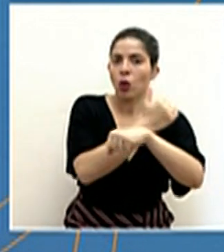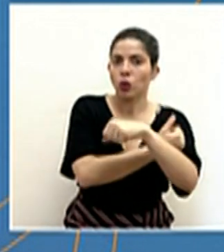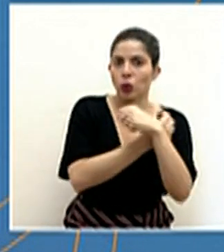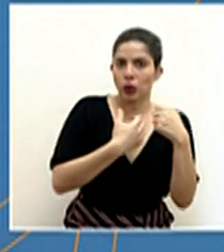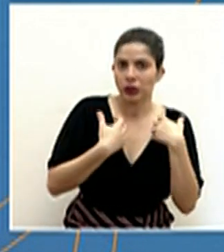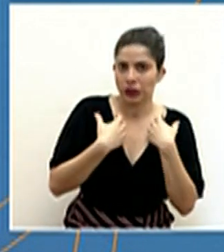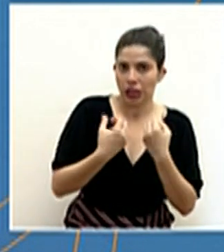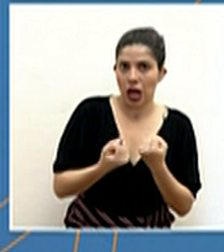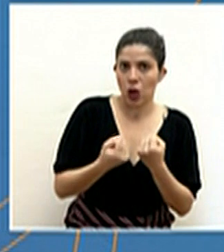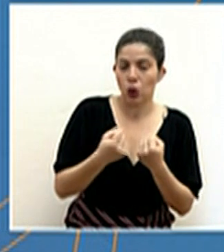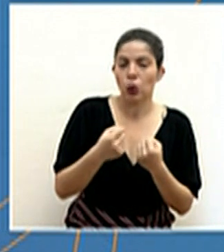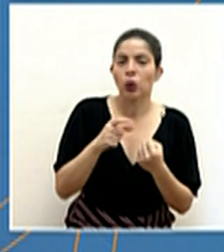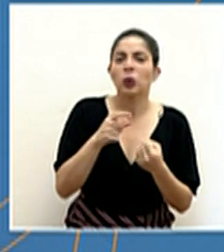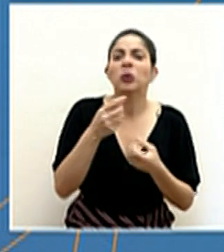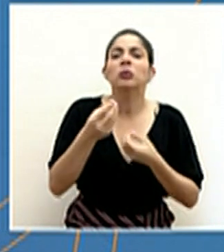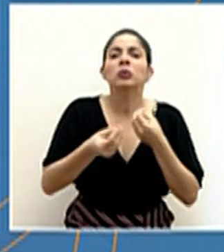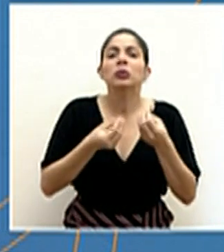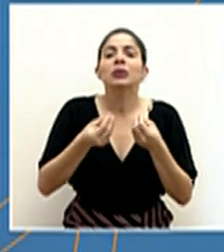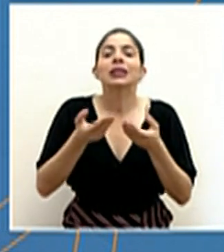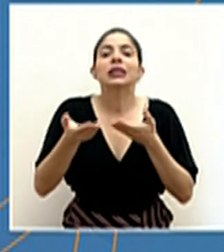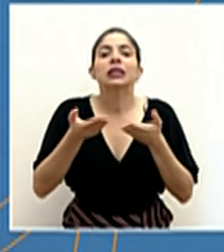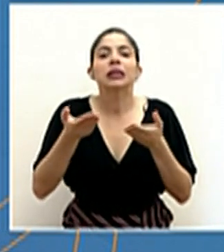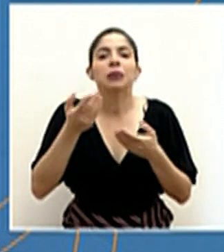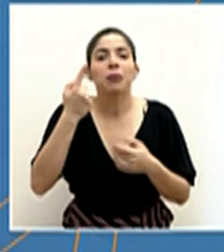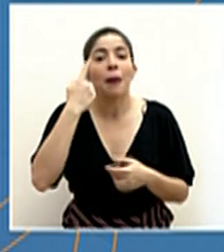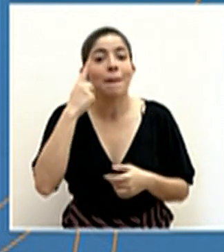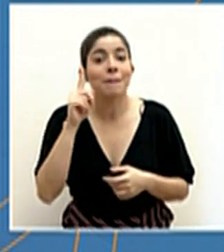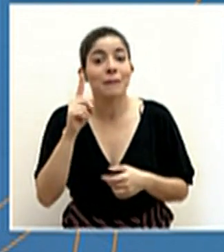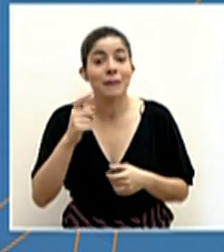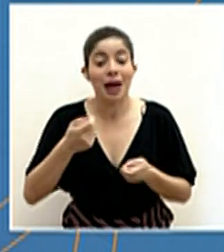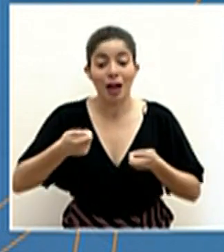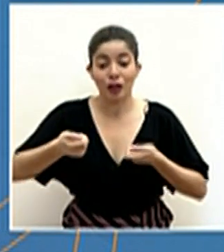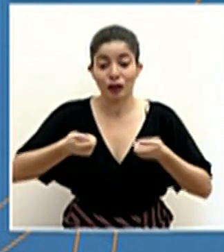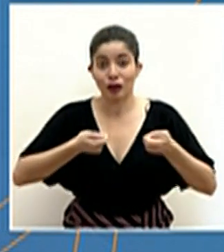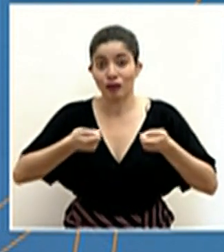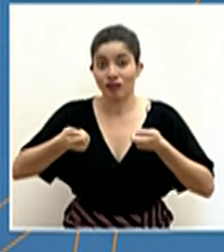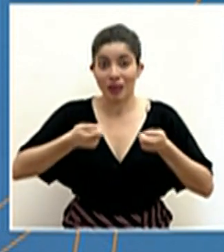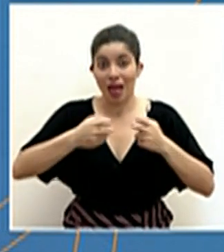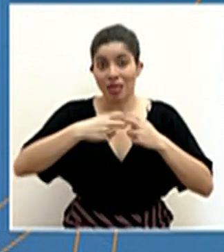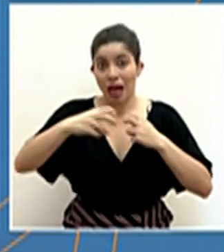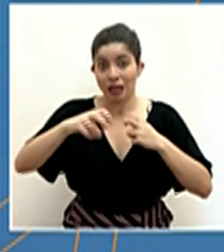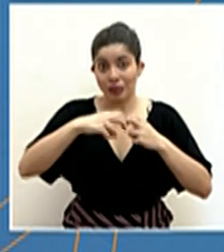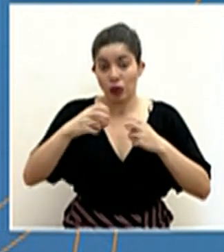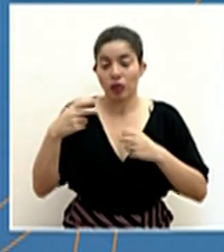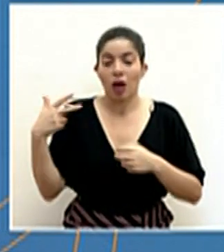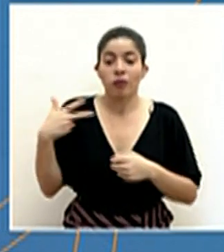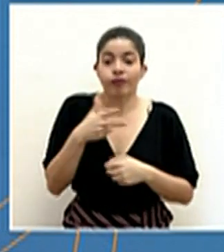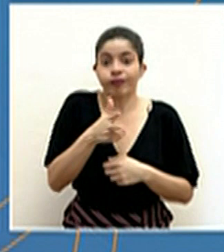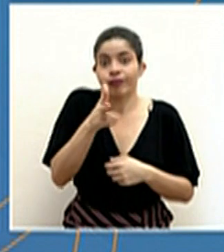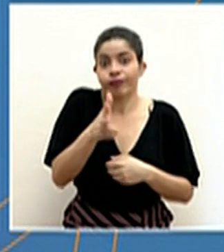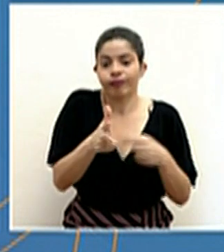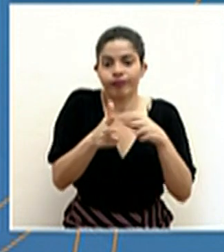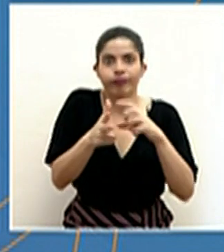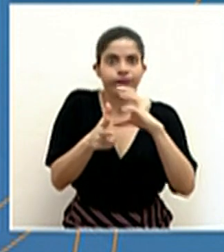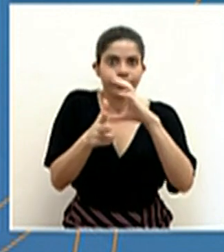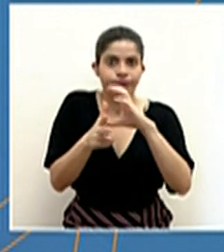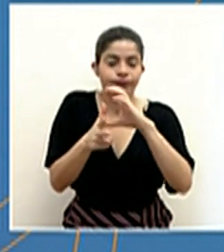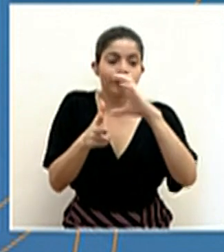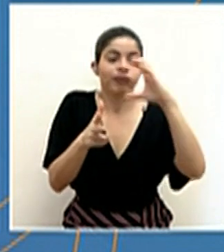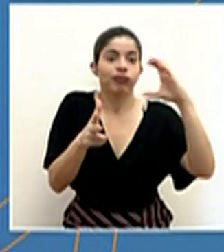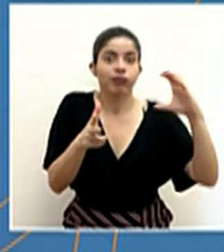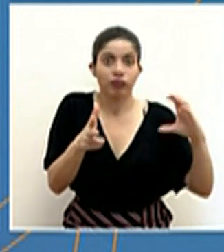salud, van a servir para que los transportistas lleguen con la carga,